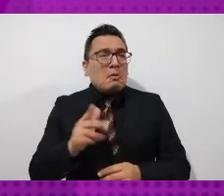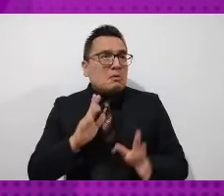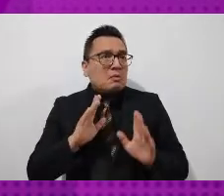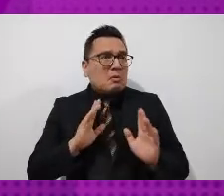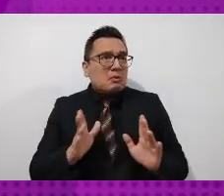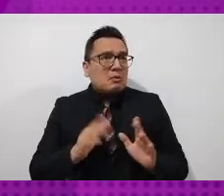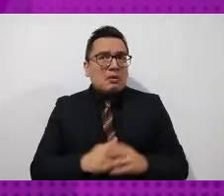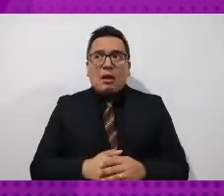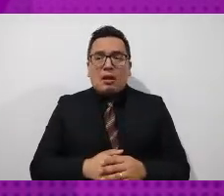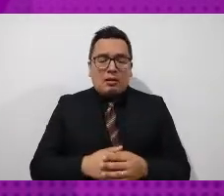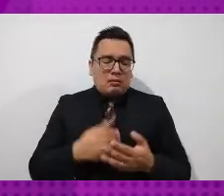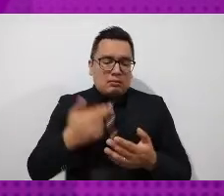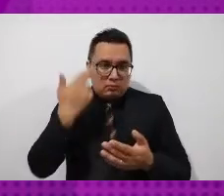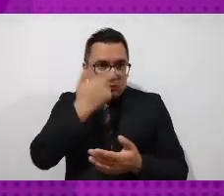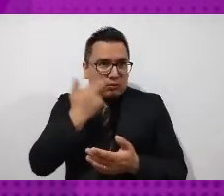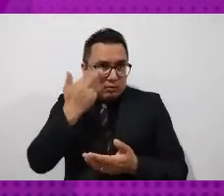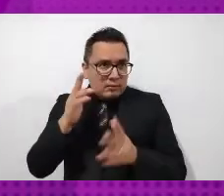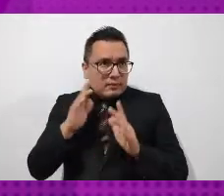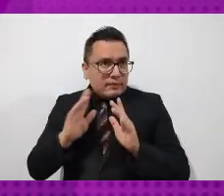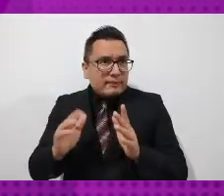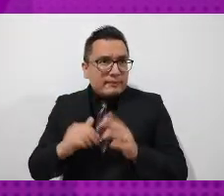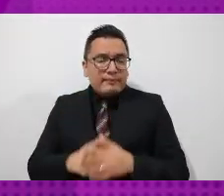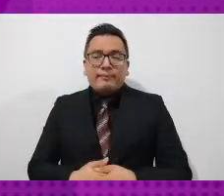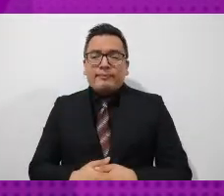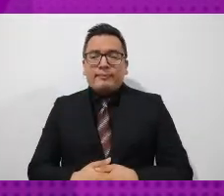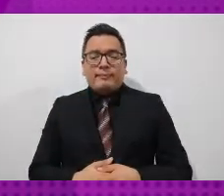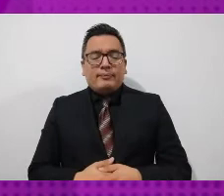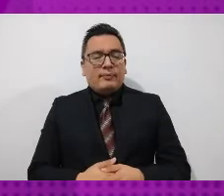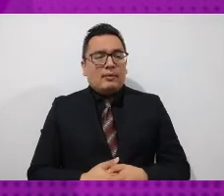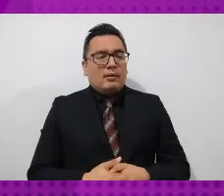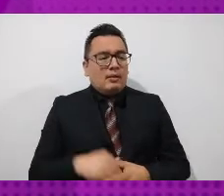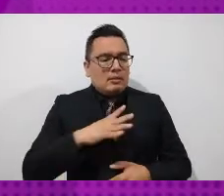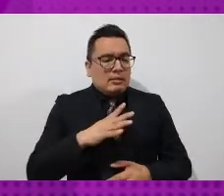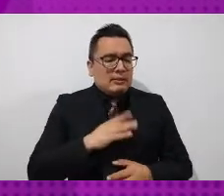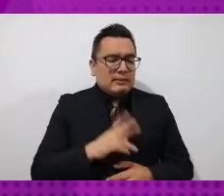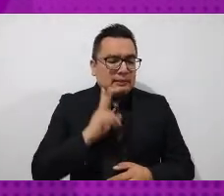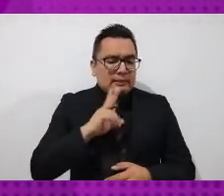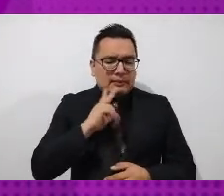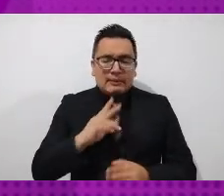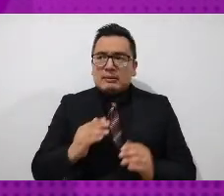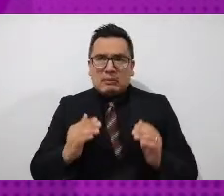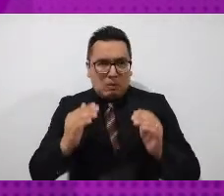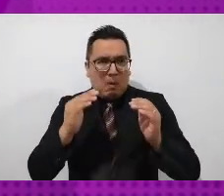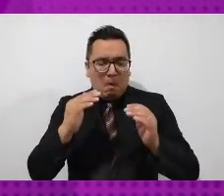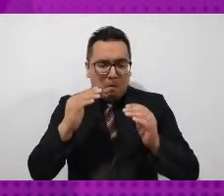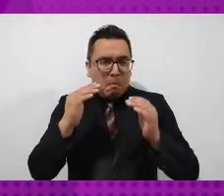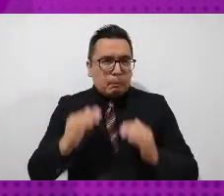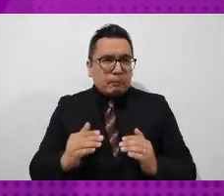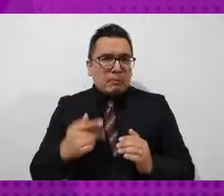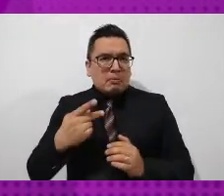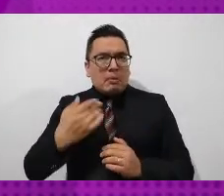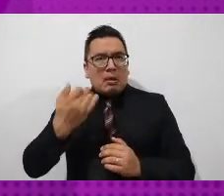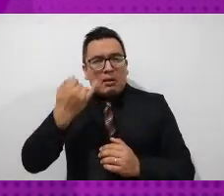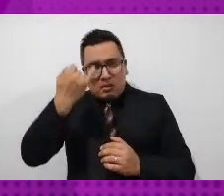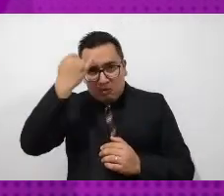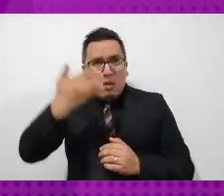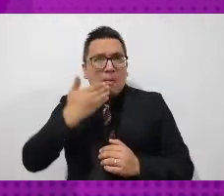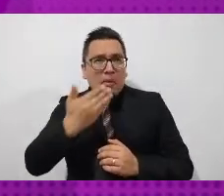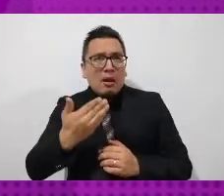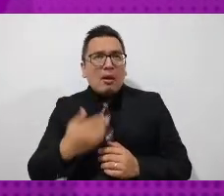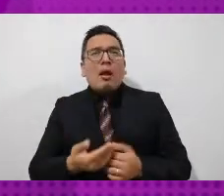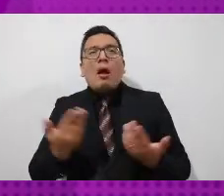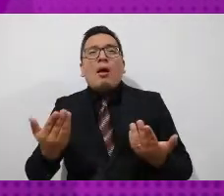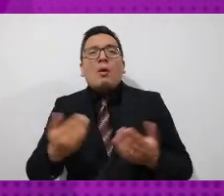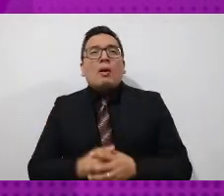hace ese tema, que se le permite que siga adelante, porque si es procedente esa iniciativa popular, se